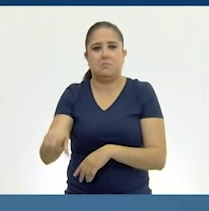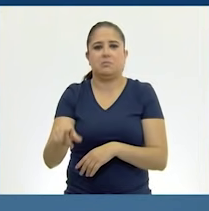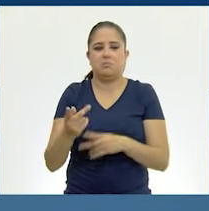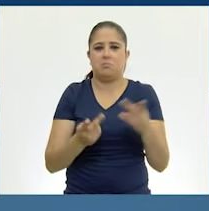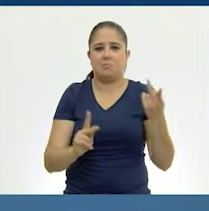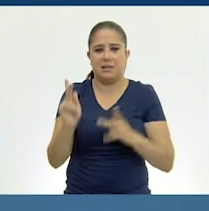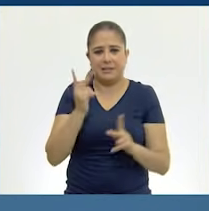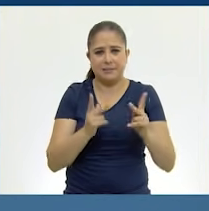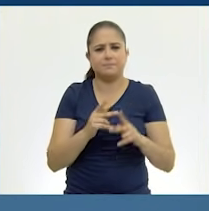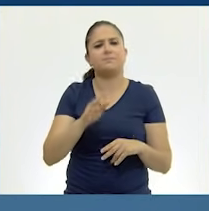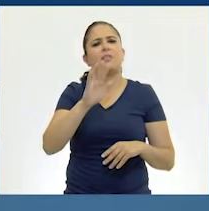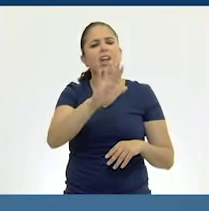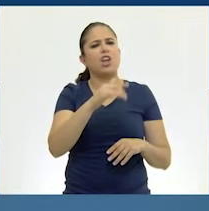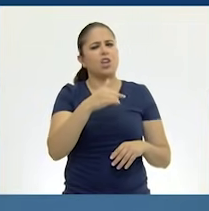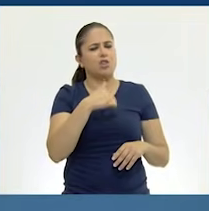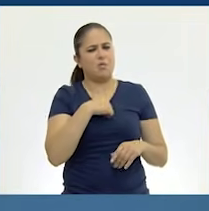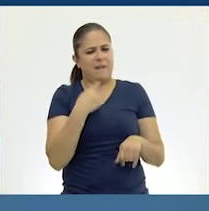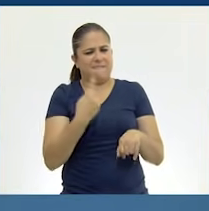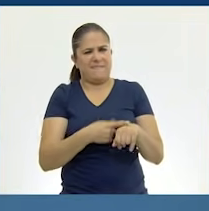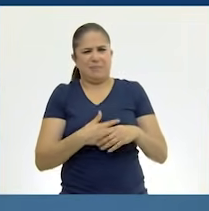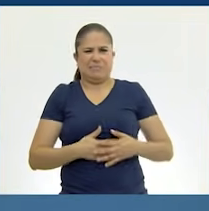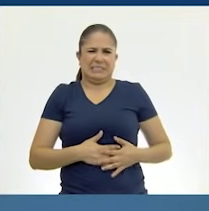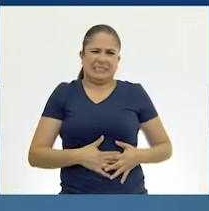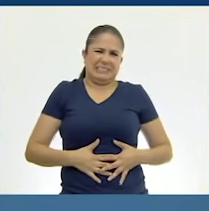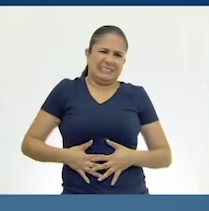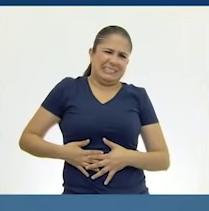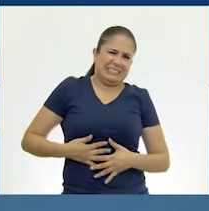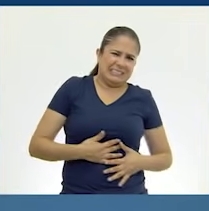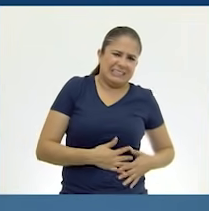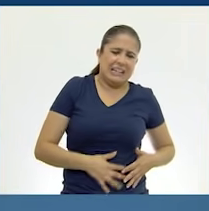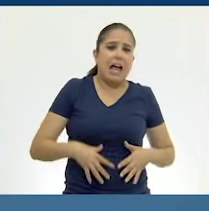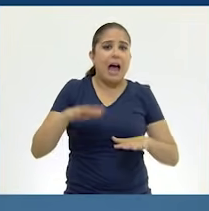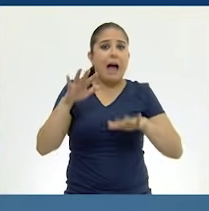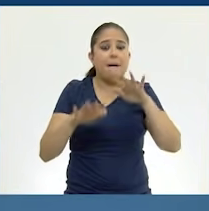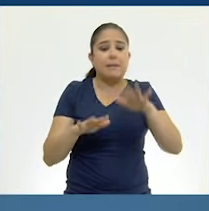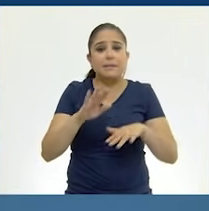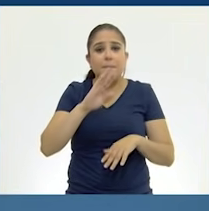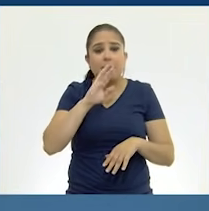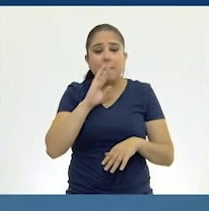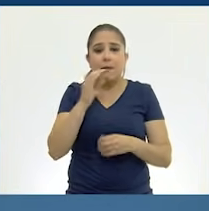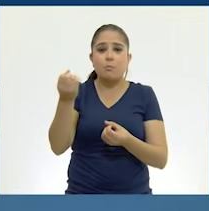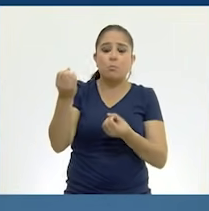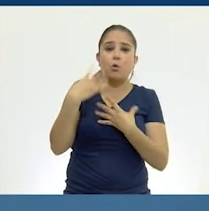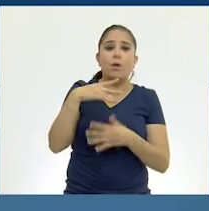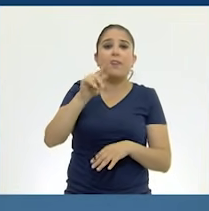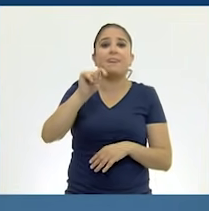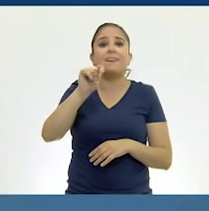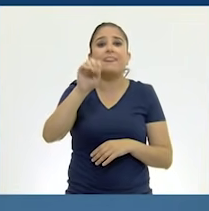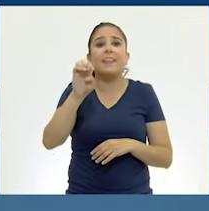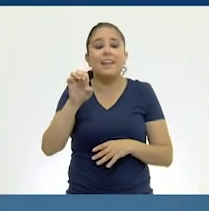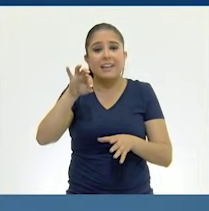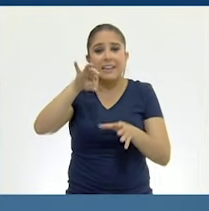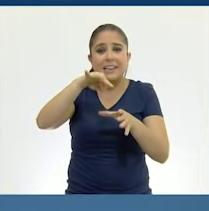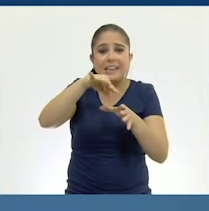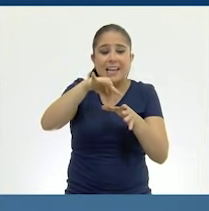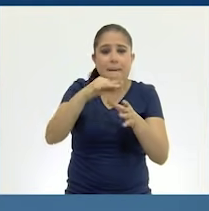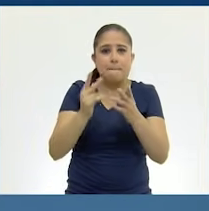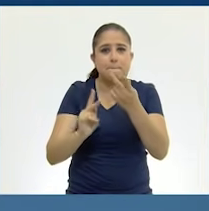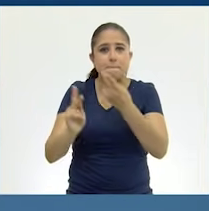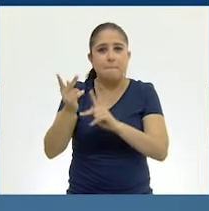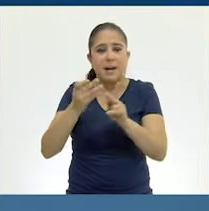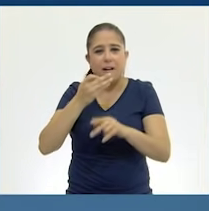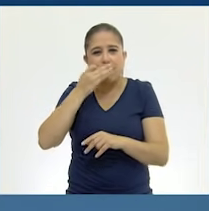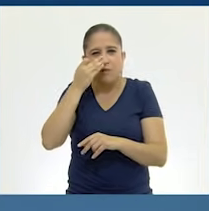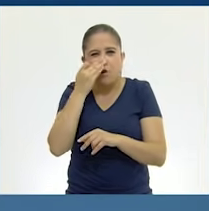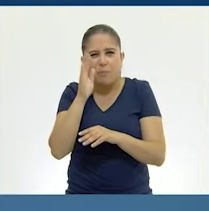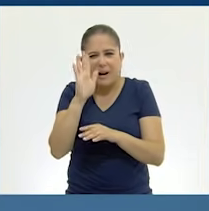Cuando me llego a poner malito de mi estómago, mi mamá a veces me hace un té de una planta que tiene una flor